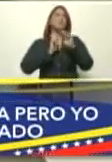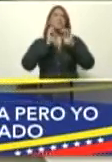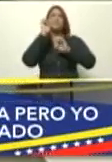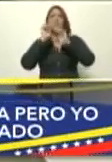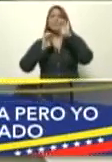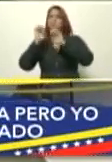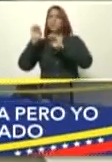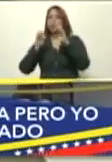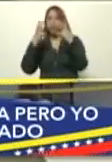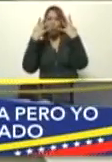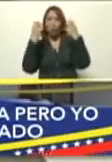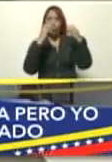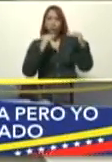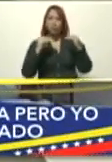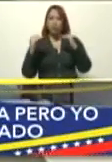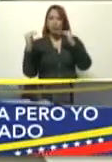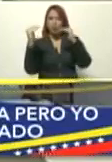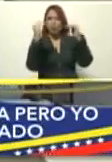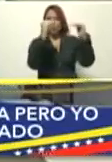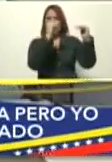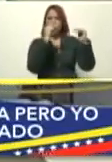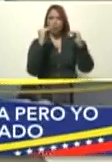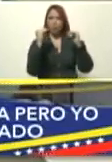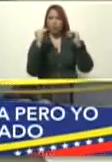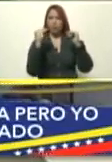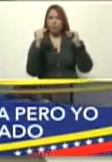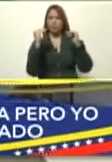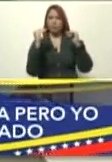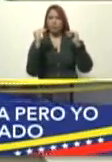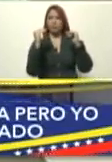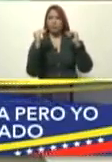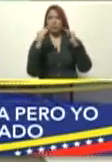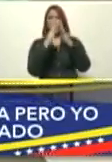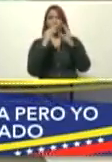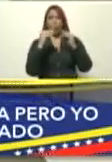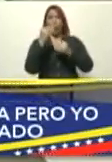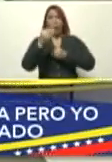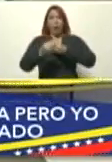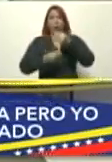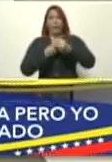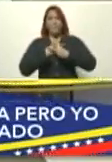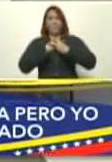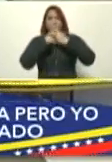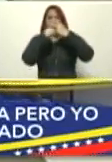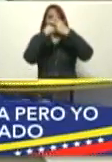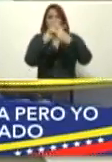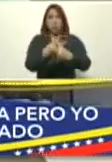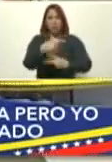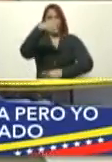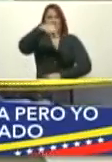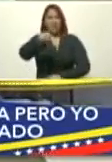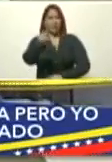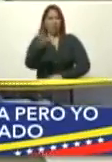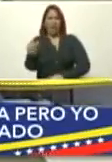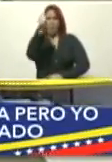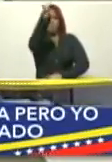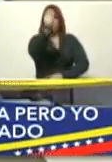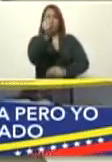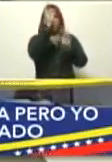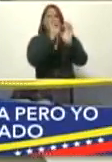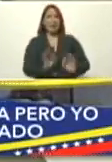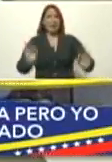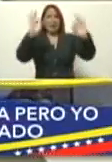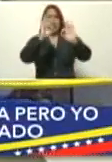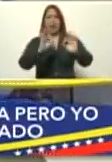del entendimiento, y todo lo hacemos voluntariamente. Aquí no se le impone nada a